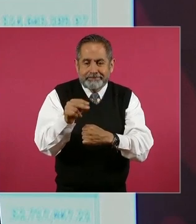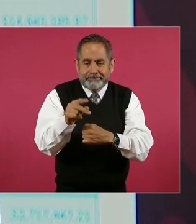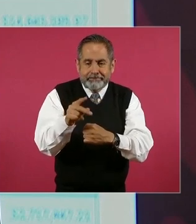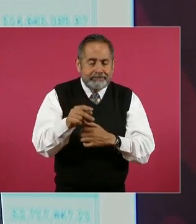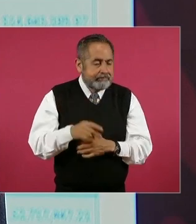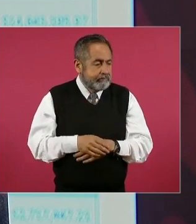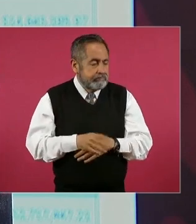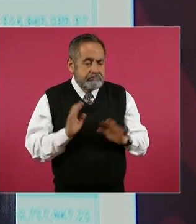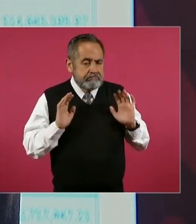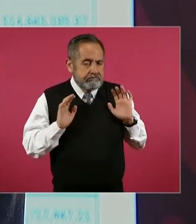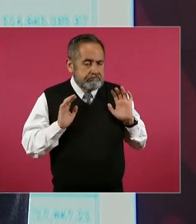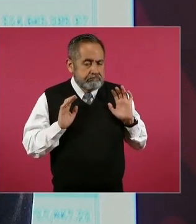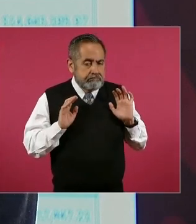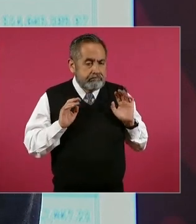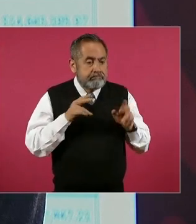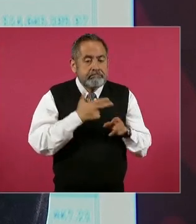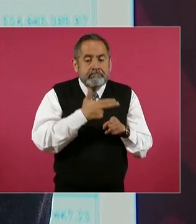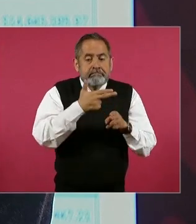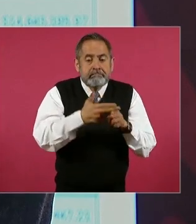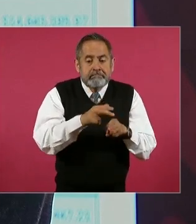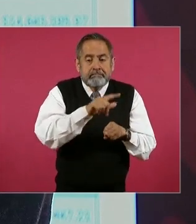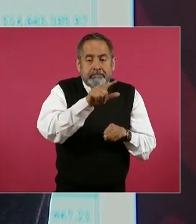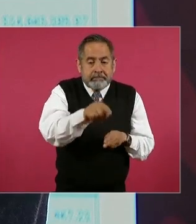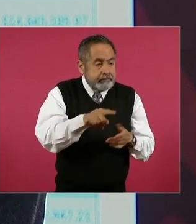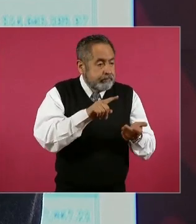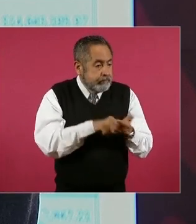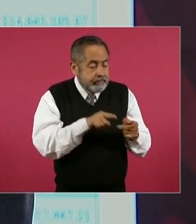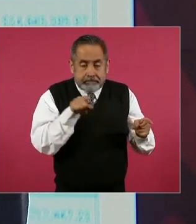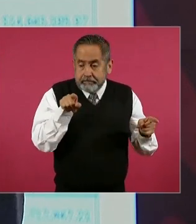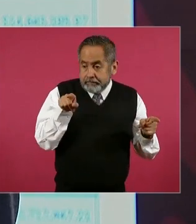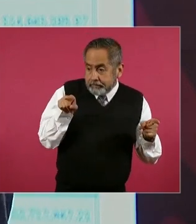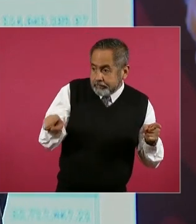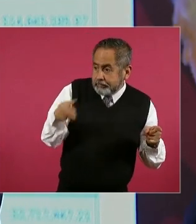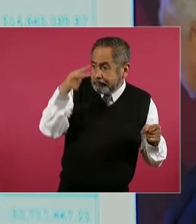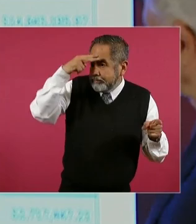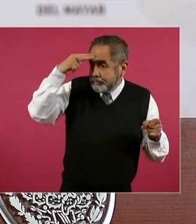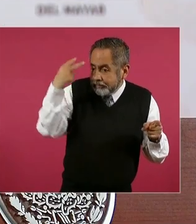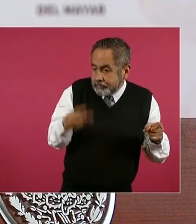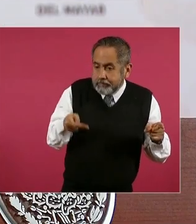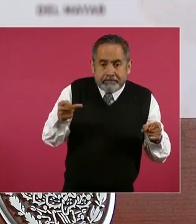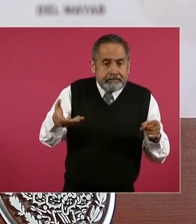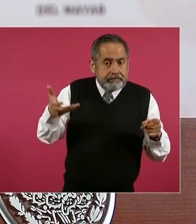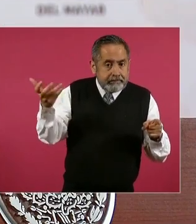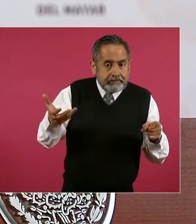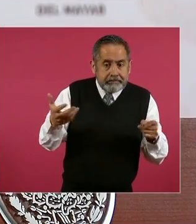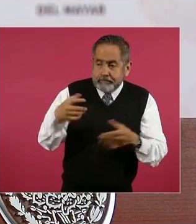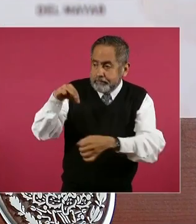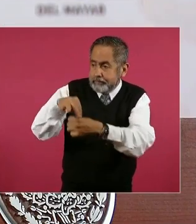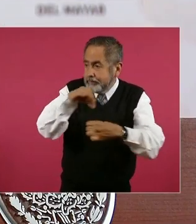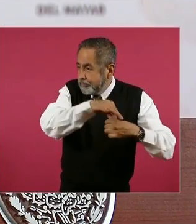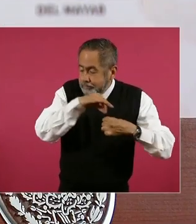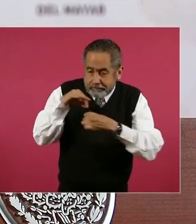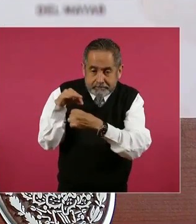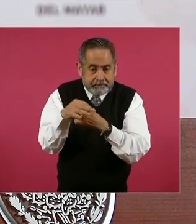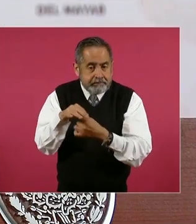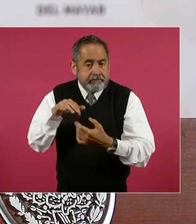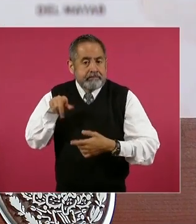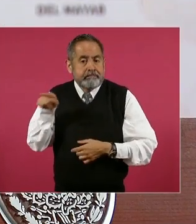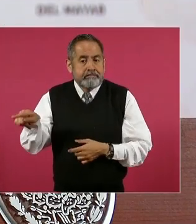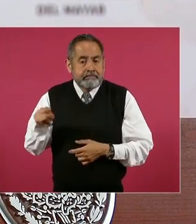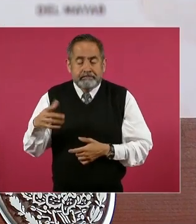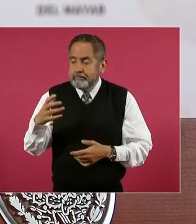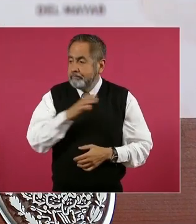a a partir del momento en que en México se realiza unas elecciones y